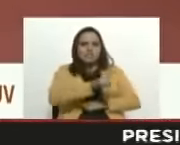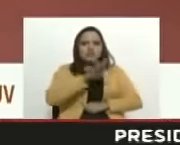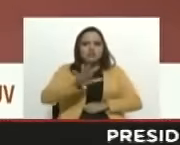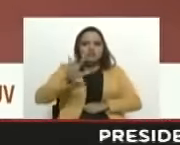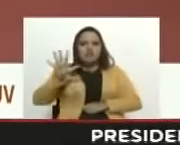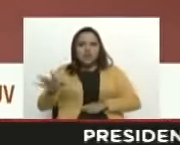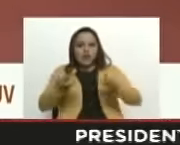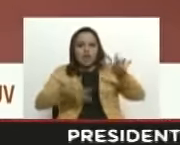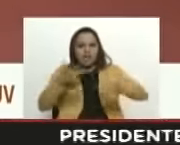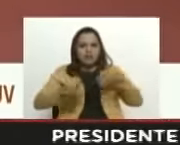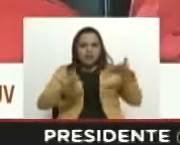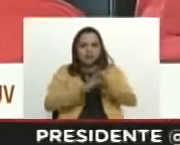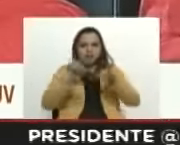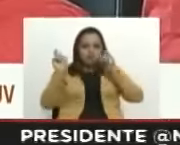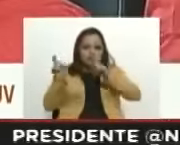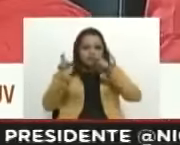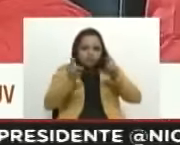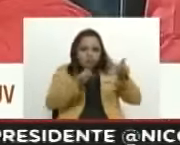jornadas de formación,